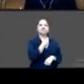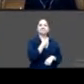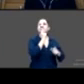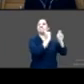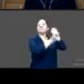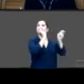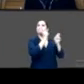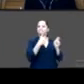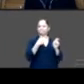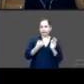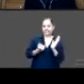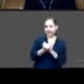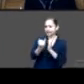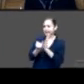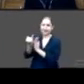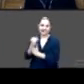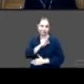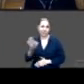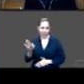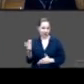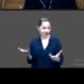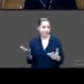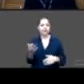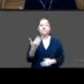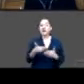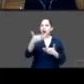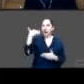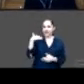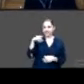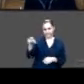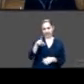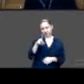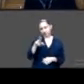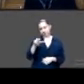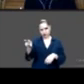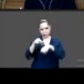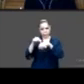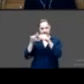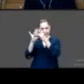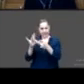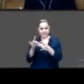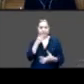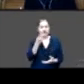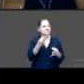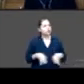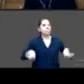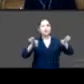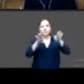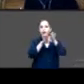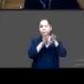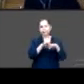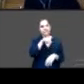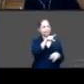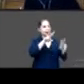reproductivos. Y lo decía la doctora Muradas hace un rato con la frase de Elena Pérez, yo decido. Al final, para poder las adolescentes y los jóvenes